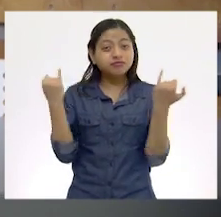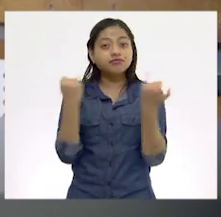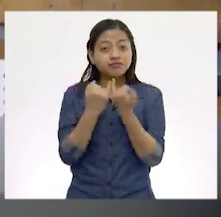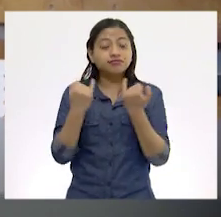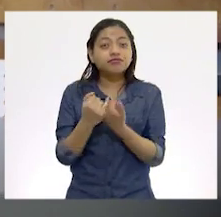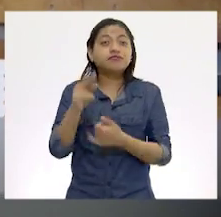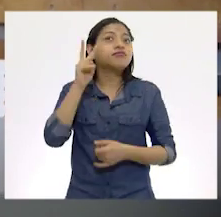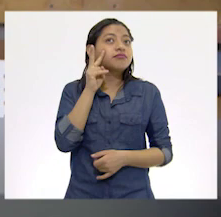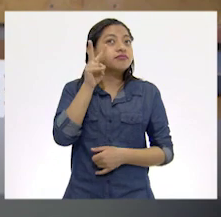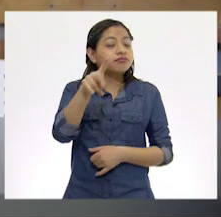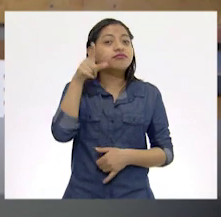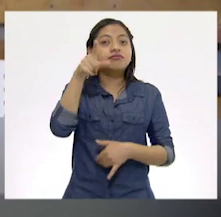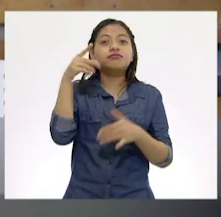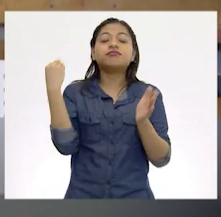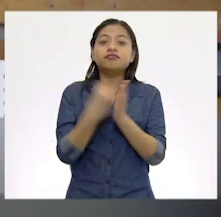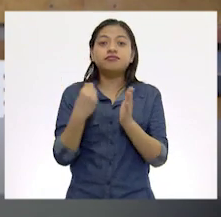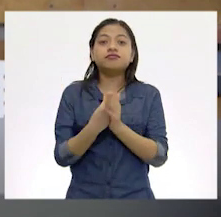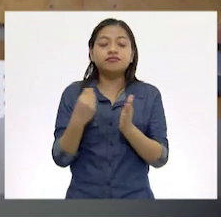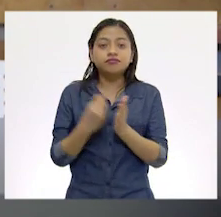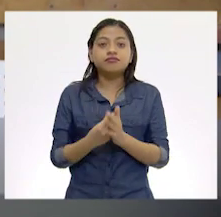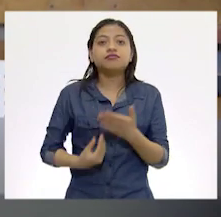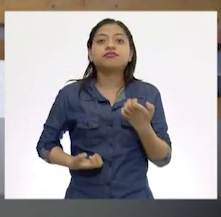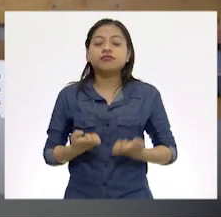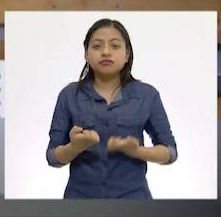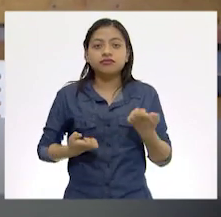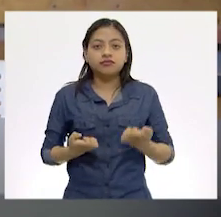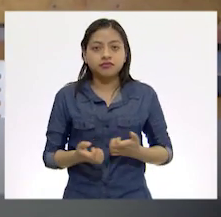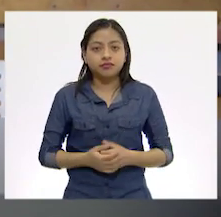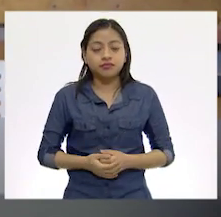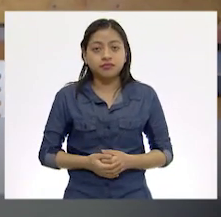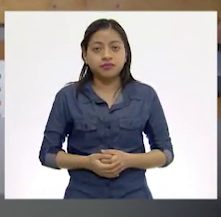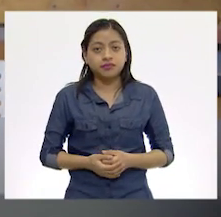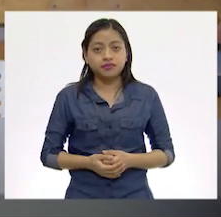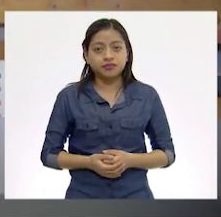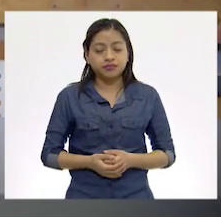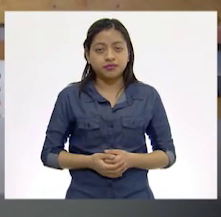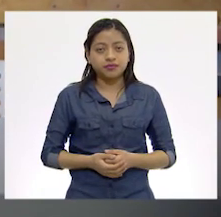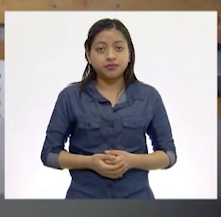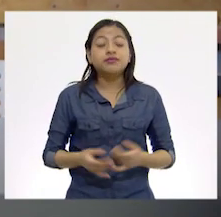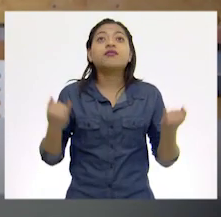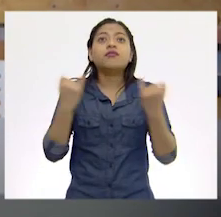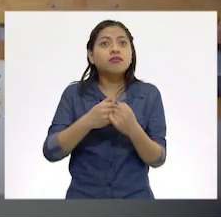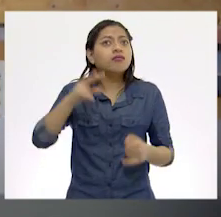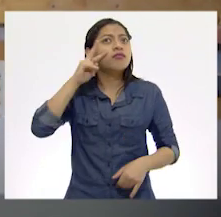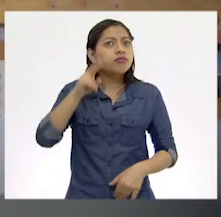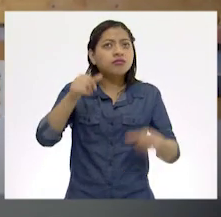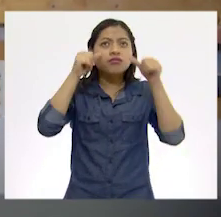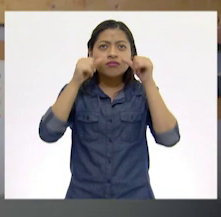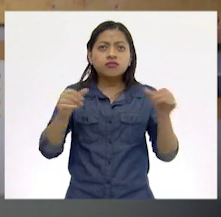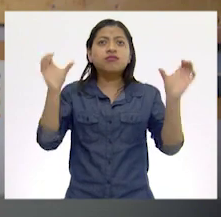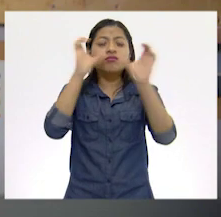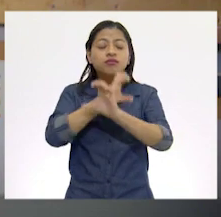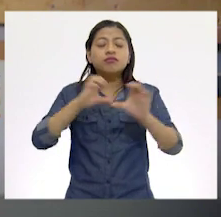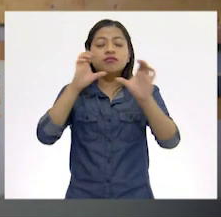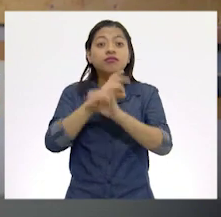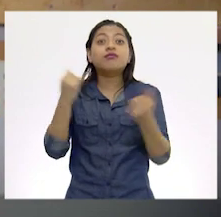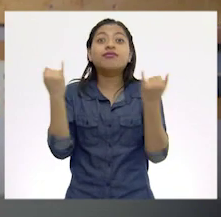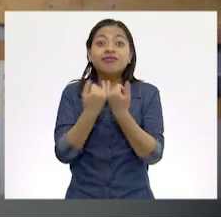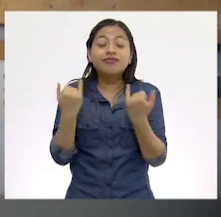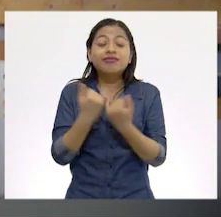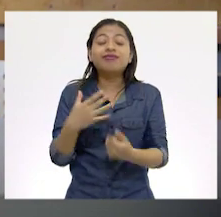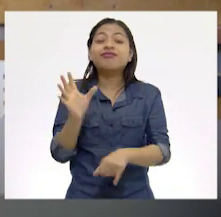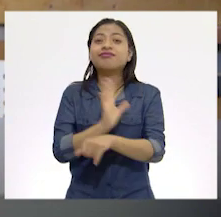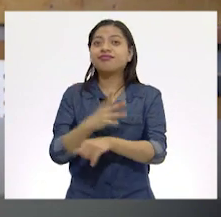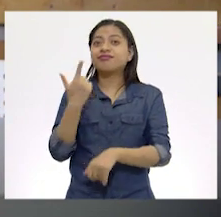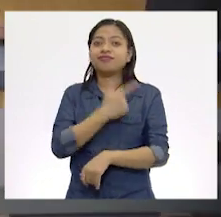Y también me gustaron todas esas canciones y las películas, me gustan.